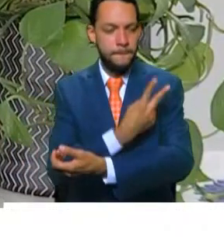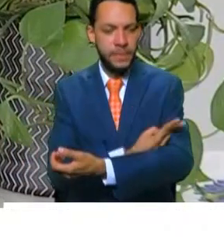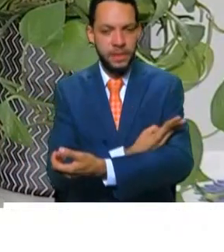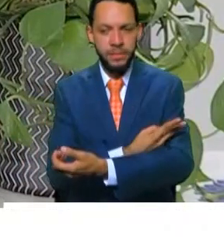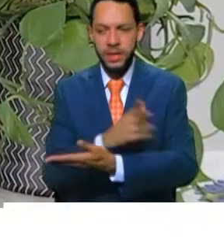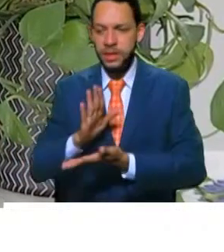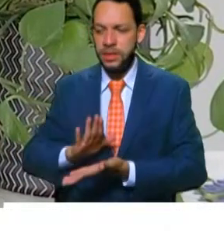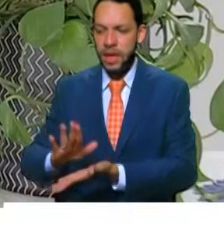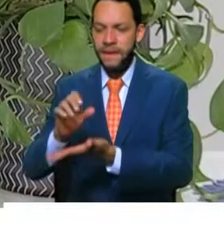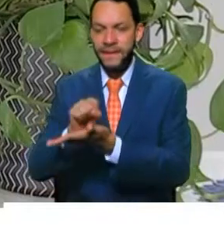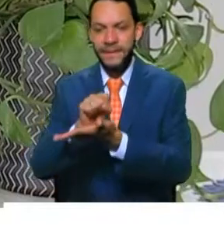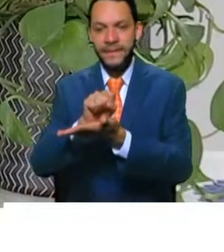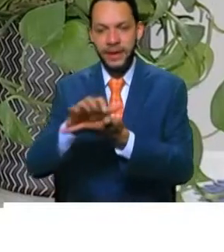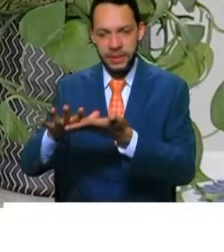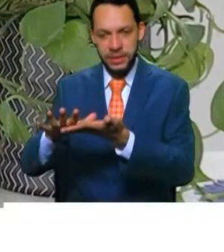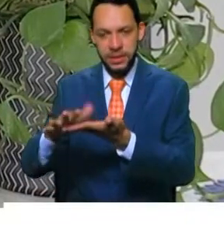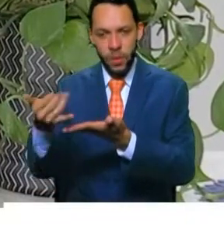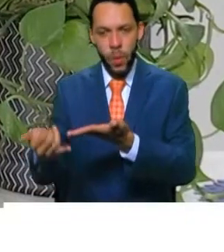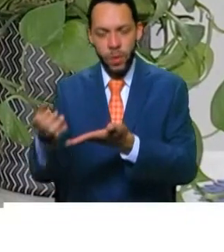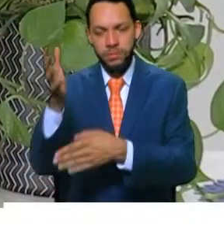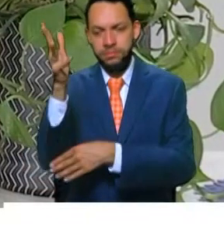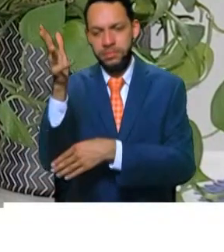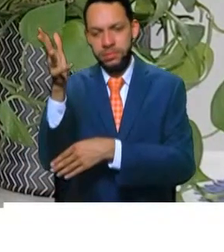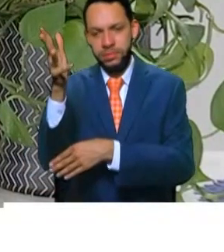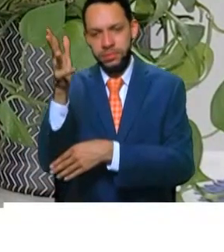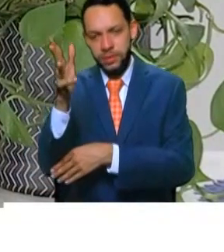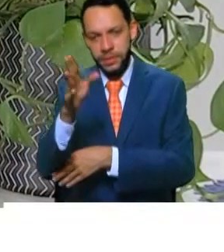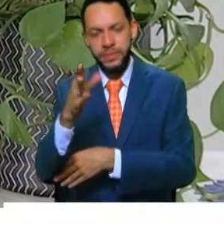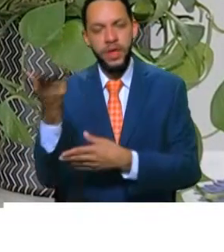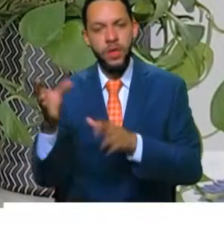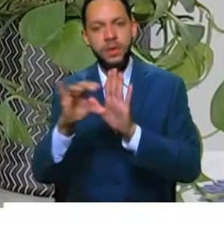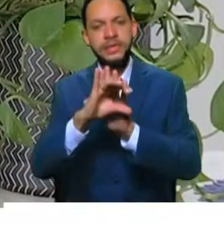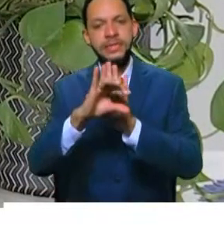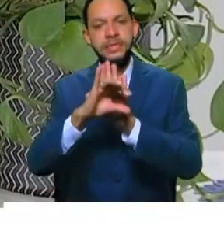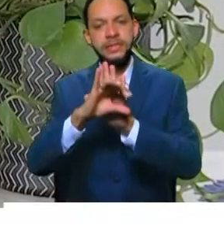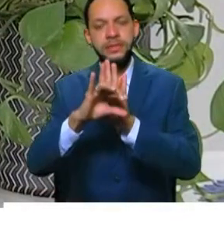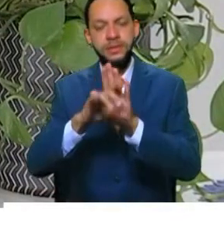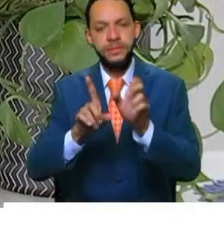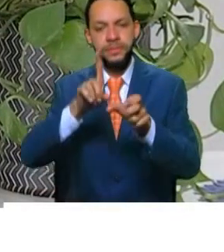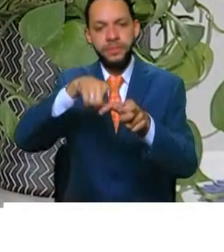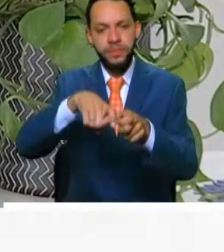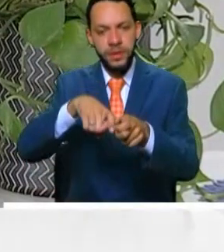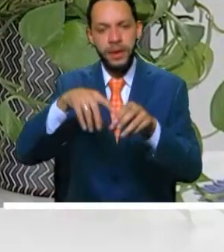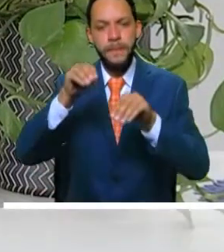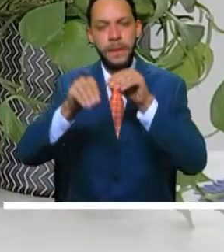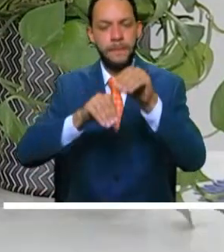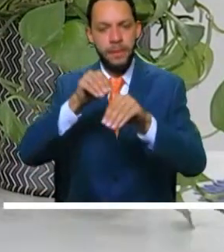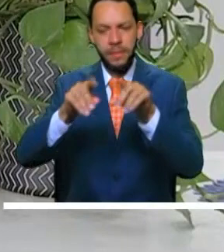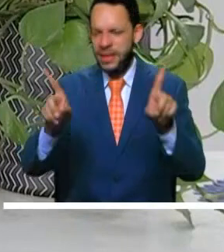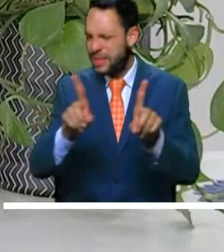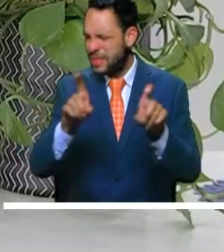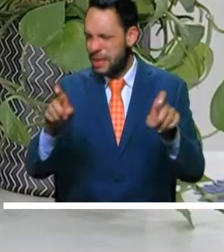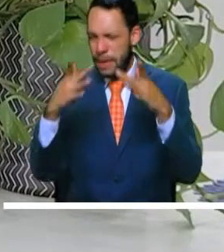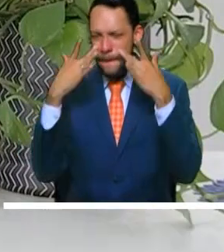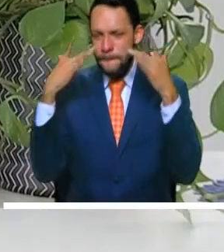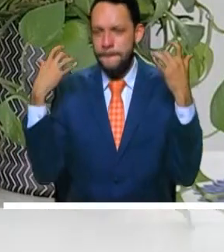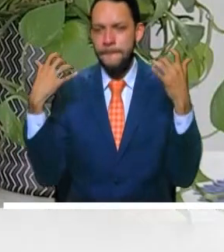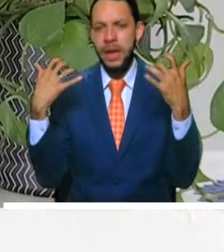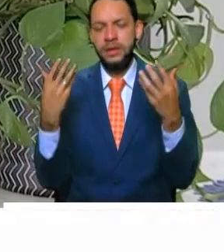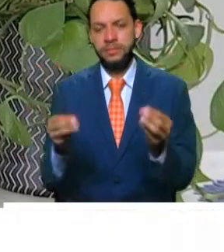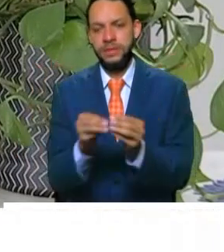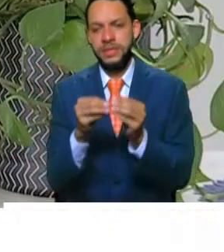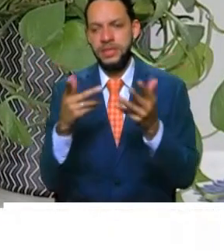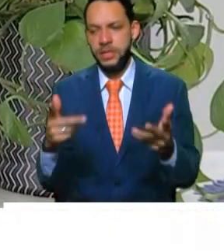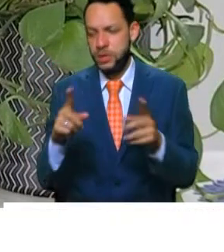gratis. Y yo le decía en la conferencia ayer, revisen en Instagram y en Facebook, hacía sobre alergias, un tema maravilloso. Y yo le decía a ella, póngase